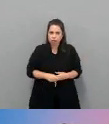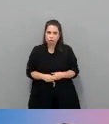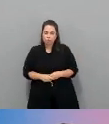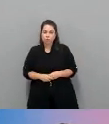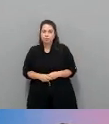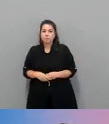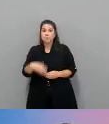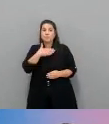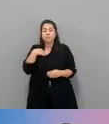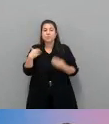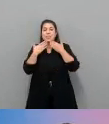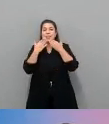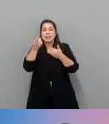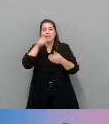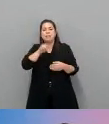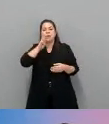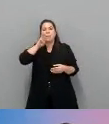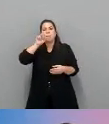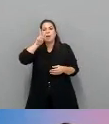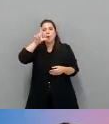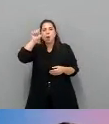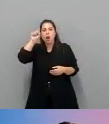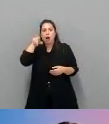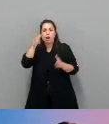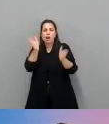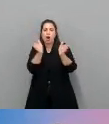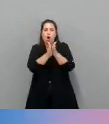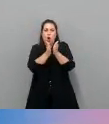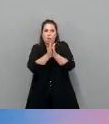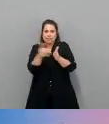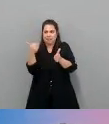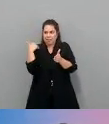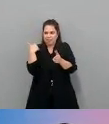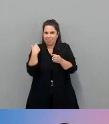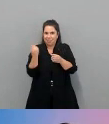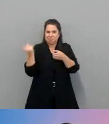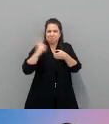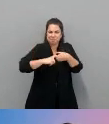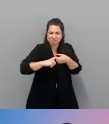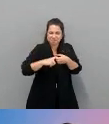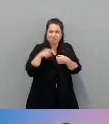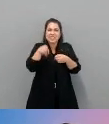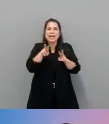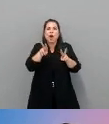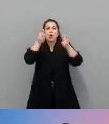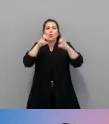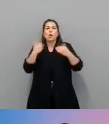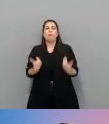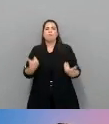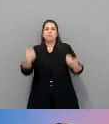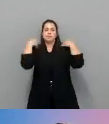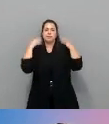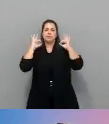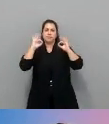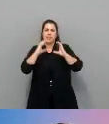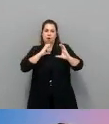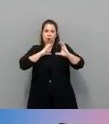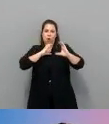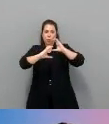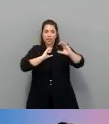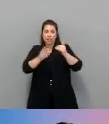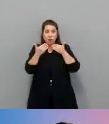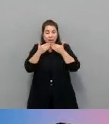Quiero agradecer también a Paula Salgueiro, que es una compañera recién llegada, que es la nueva responsable de comunicación, que gracias a